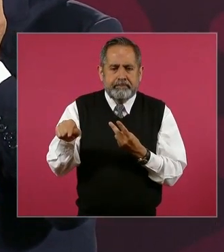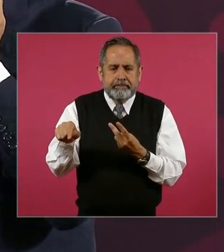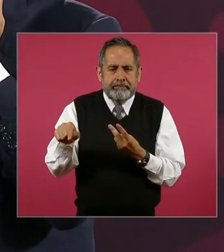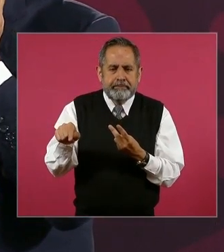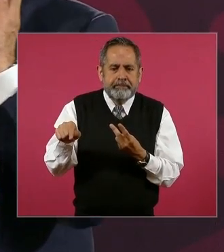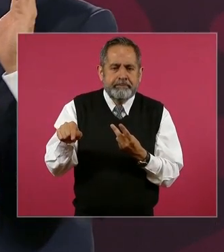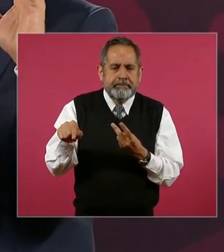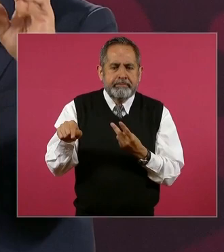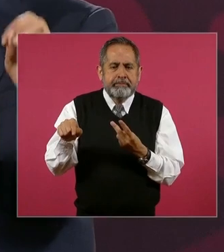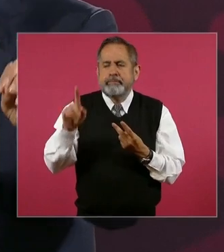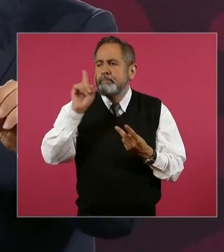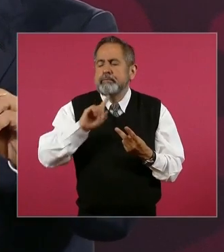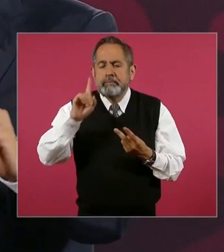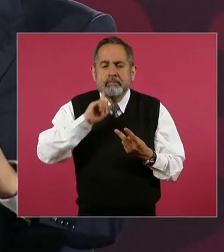este mujeres